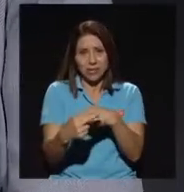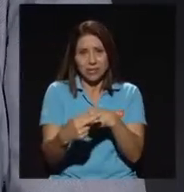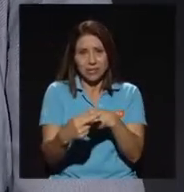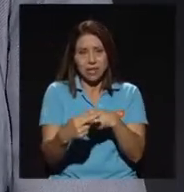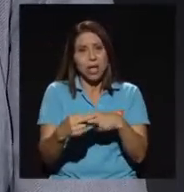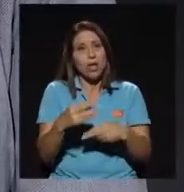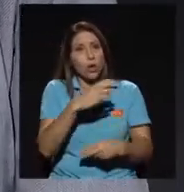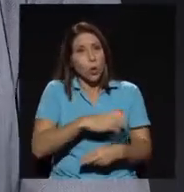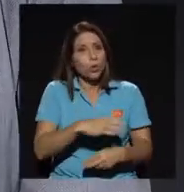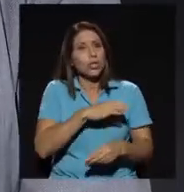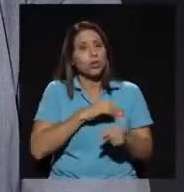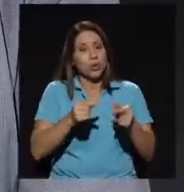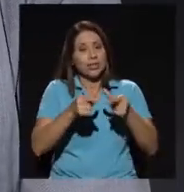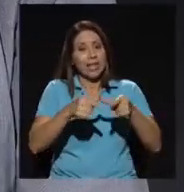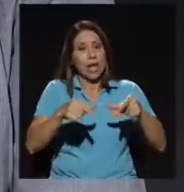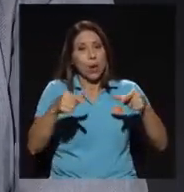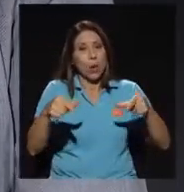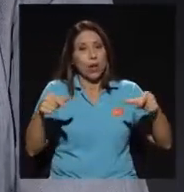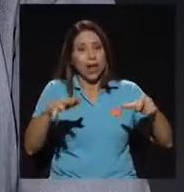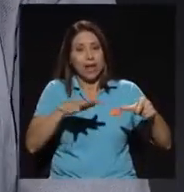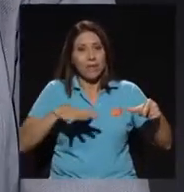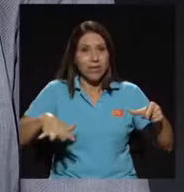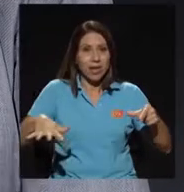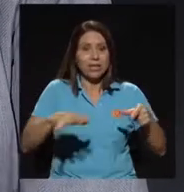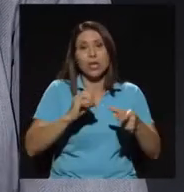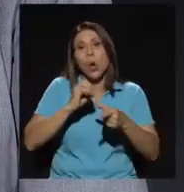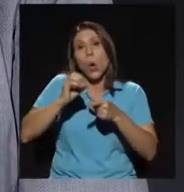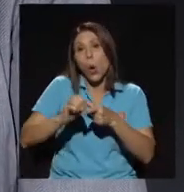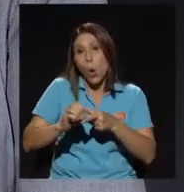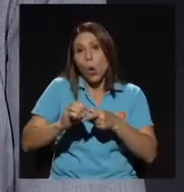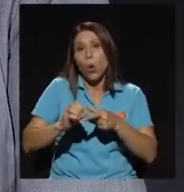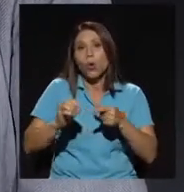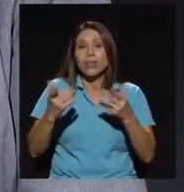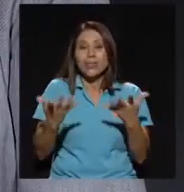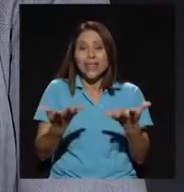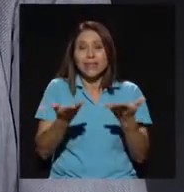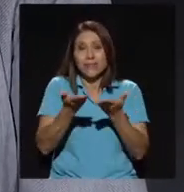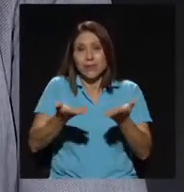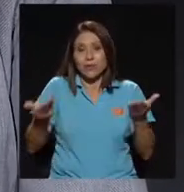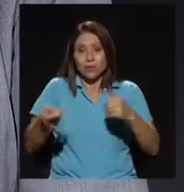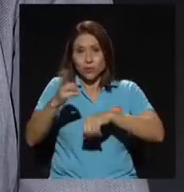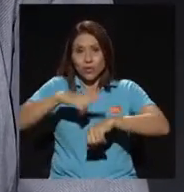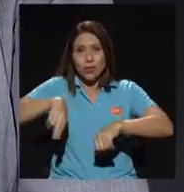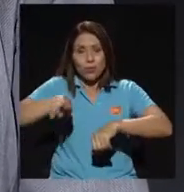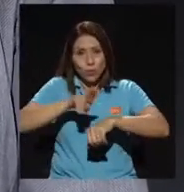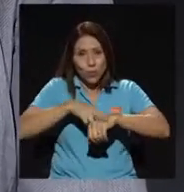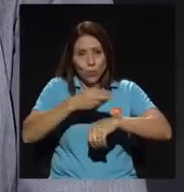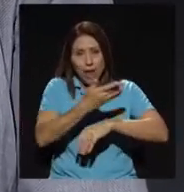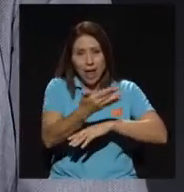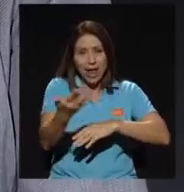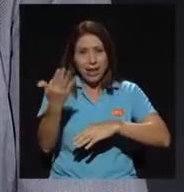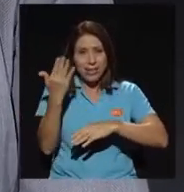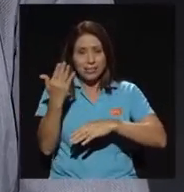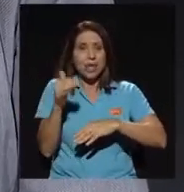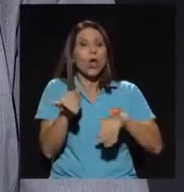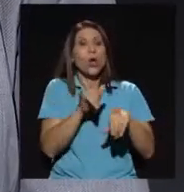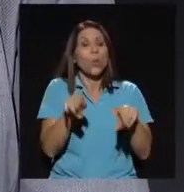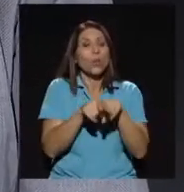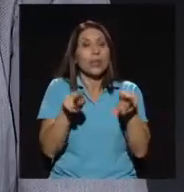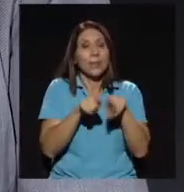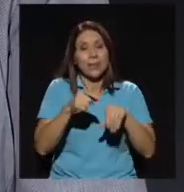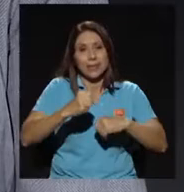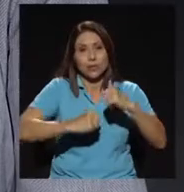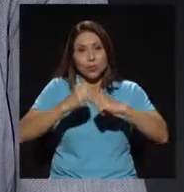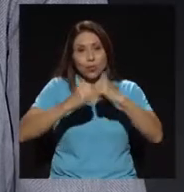condiciones geográficas propias o de acervo de recursos naturales que disponen los distintos lugares del territorio, como de las estructuras productivas y